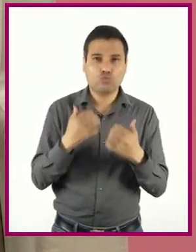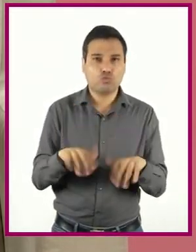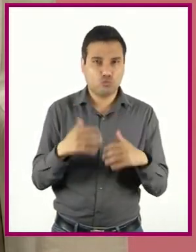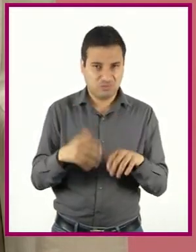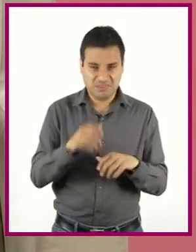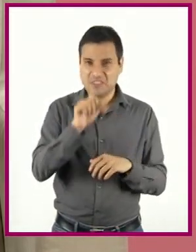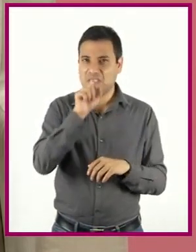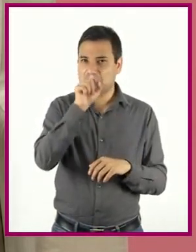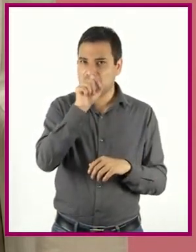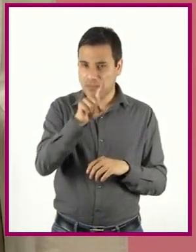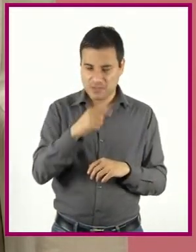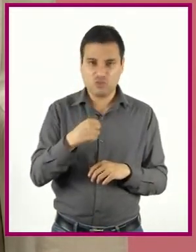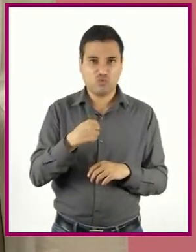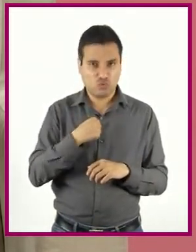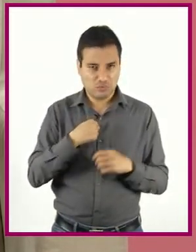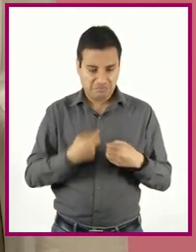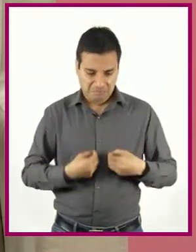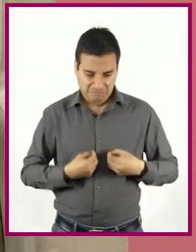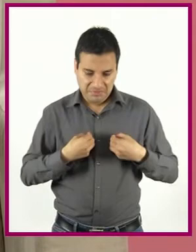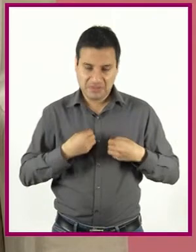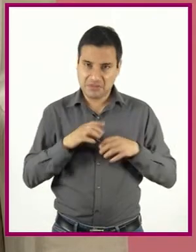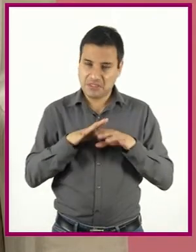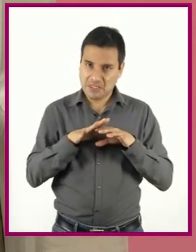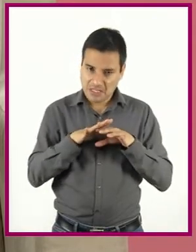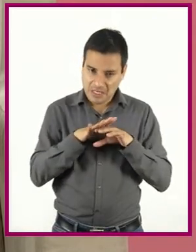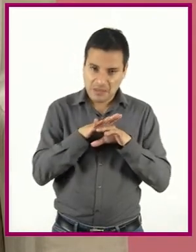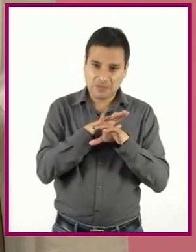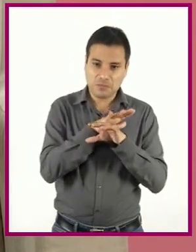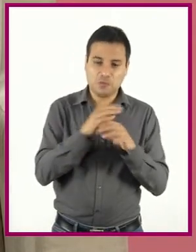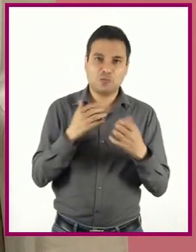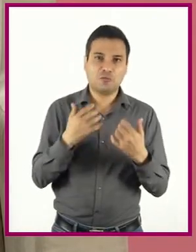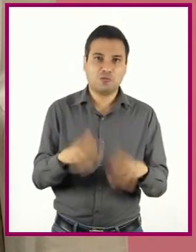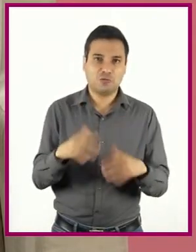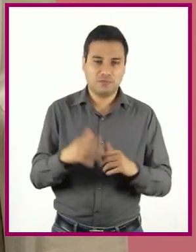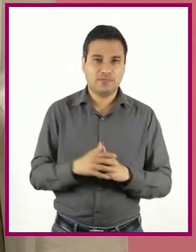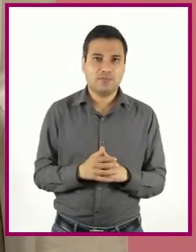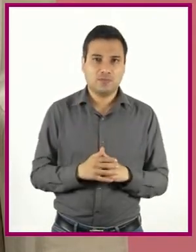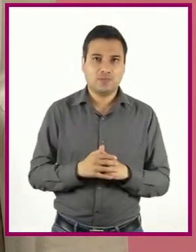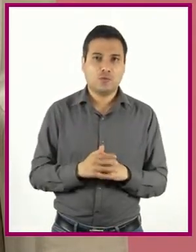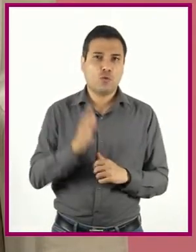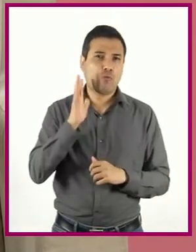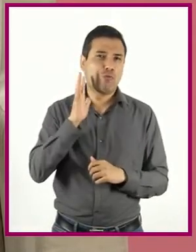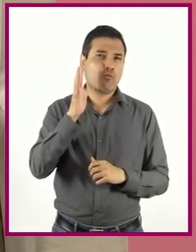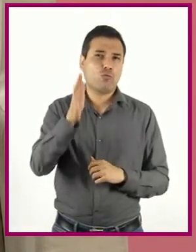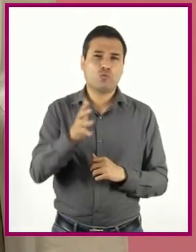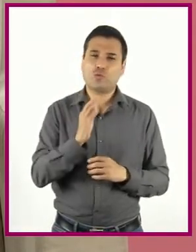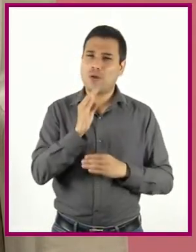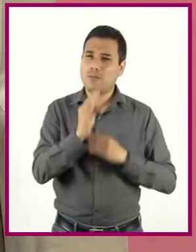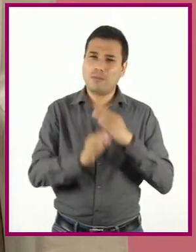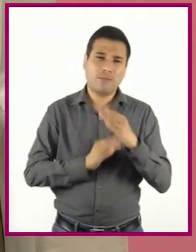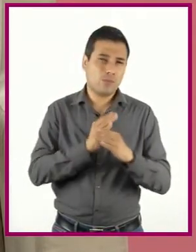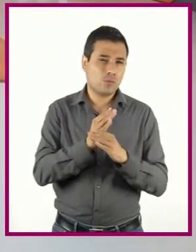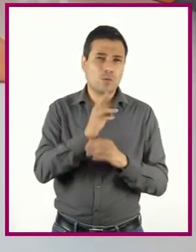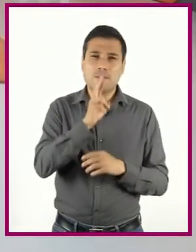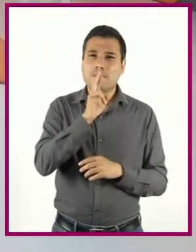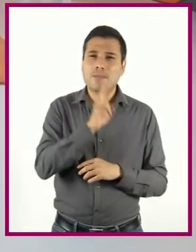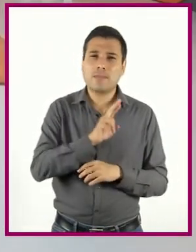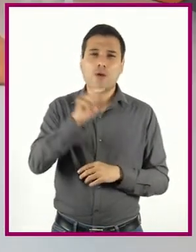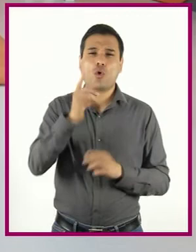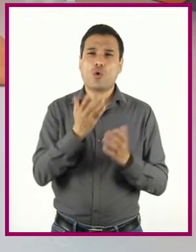Y todo esto se hace una cadena para que todos podamos tener un planeta con una mejor convivencia, un